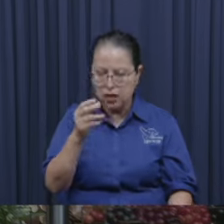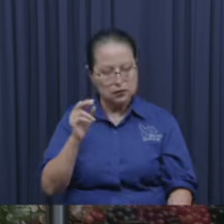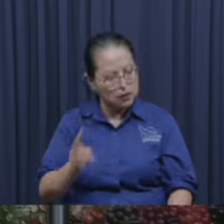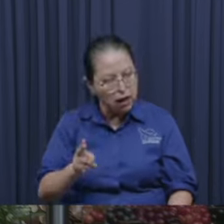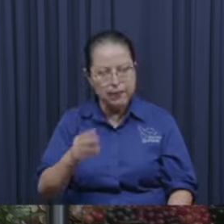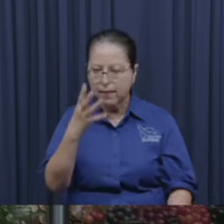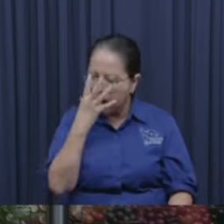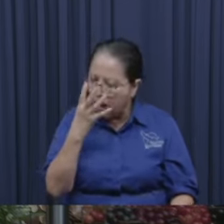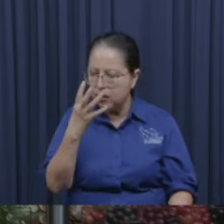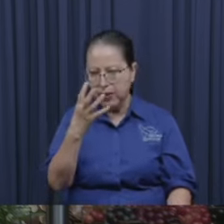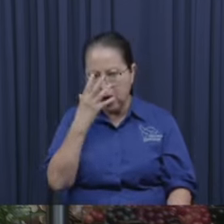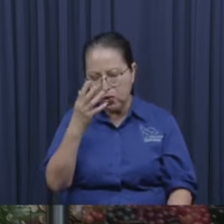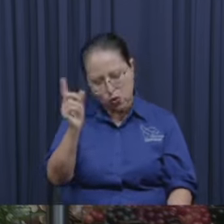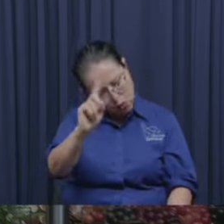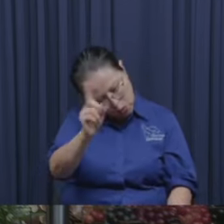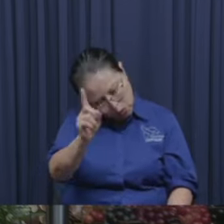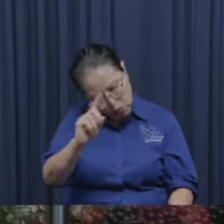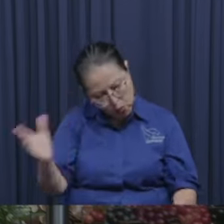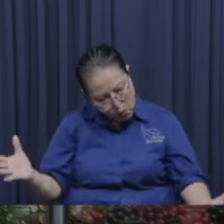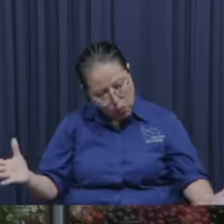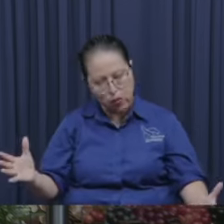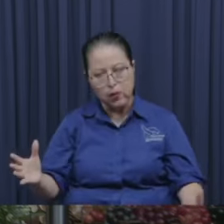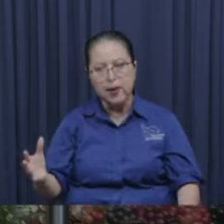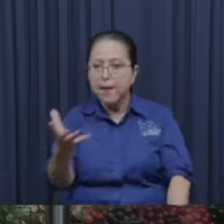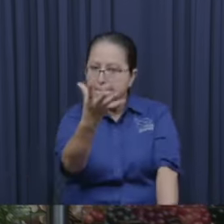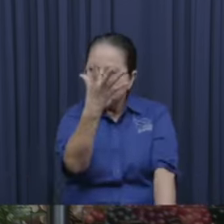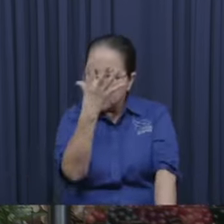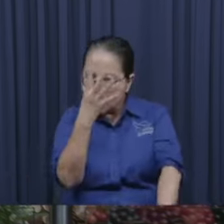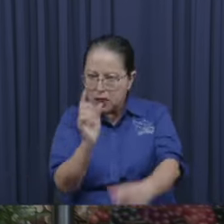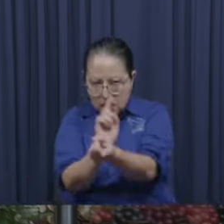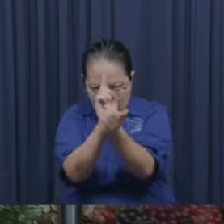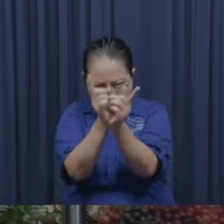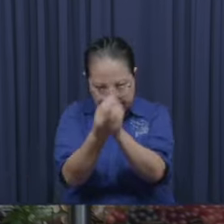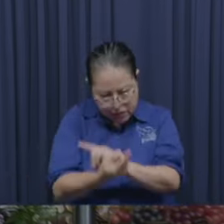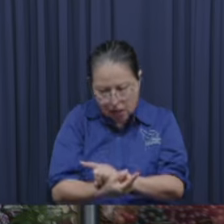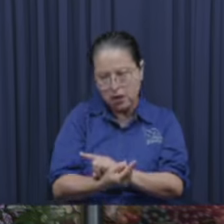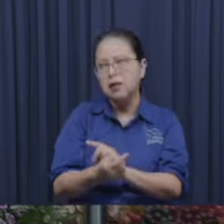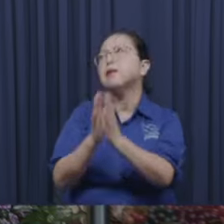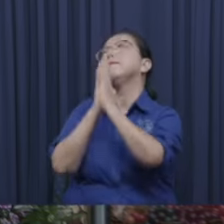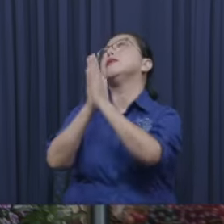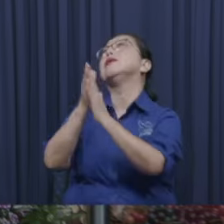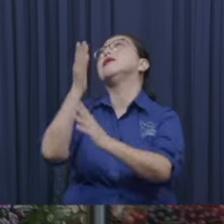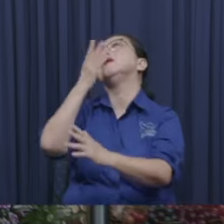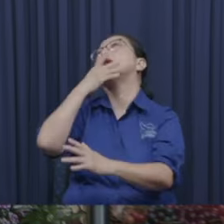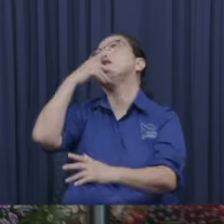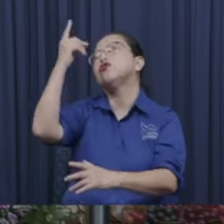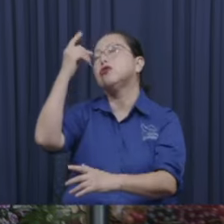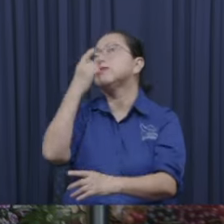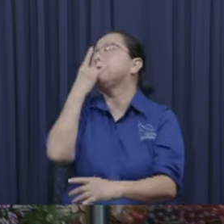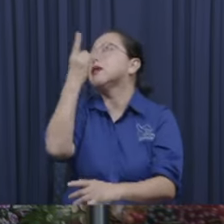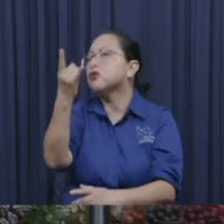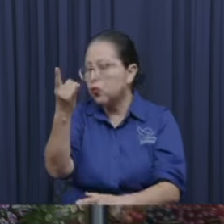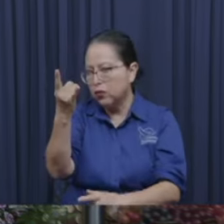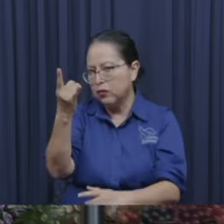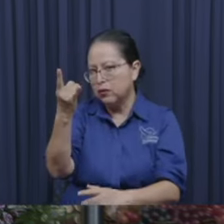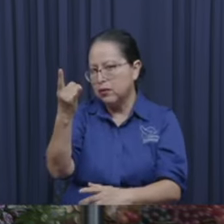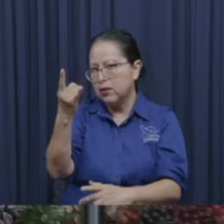corazón Señor ayúdame perdóname y ayúdame a no volver a caer en esta misma